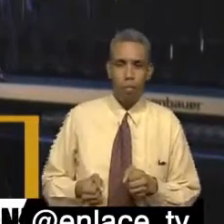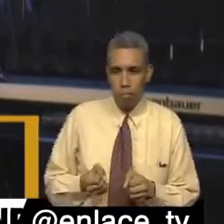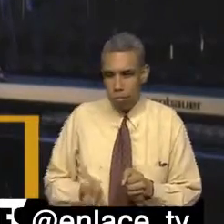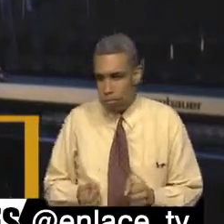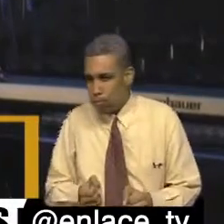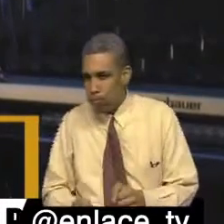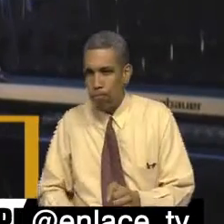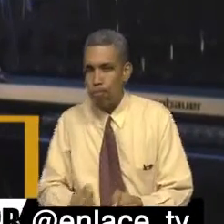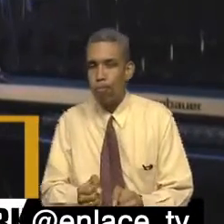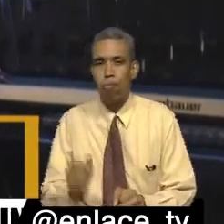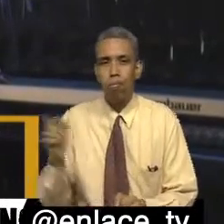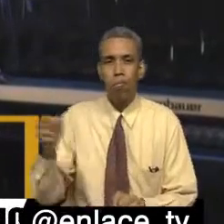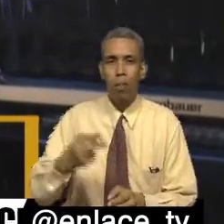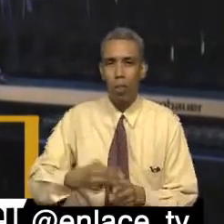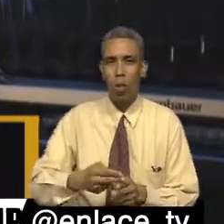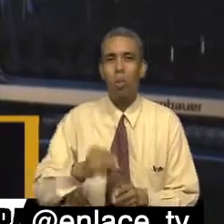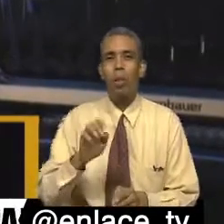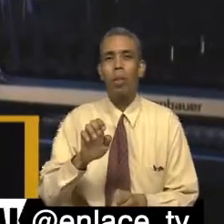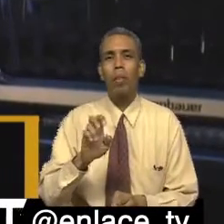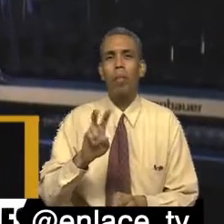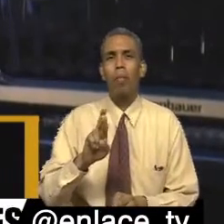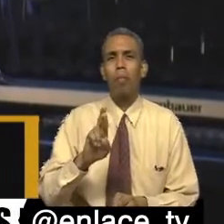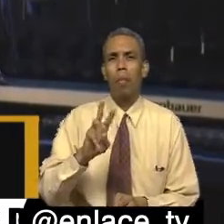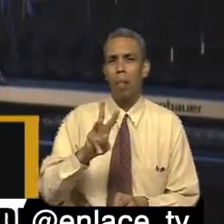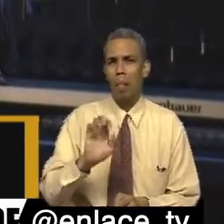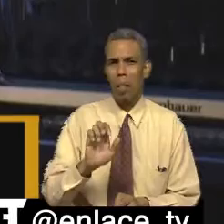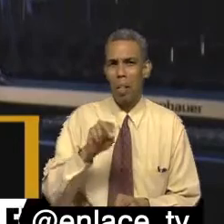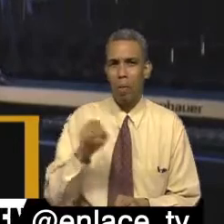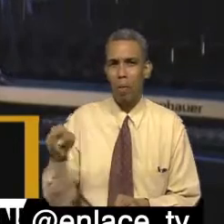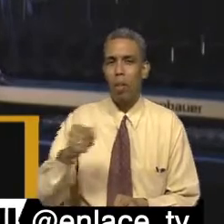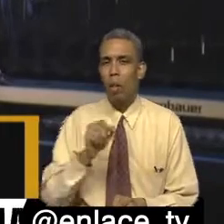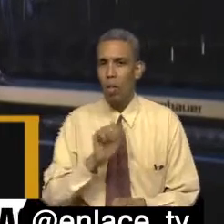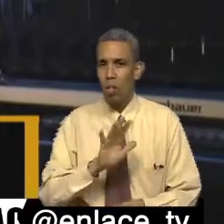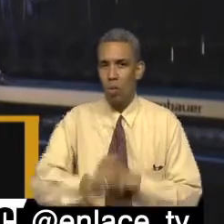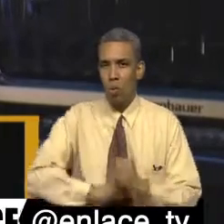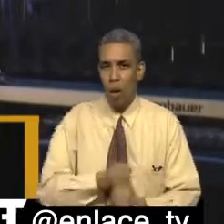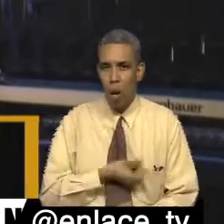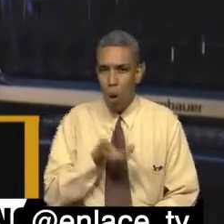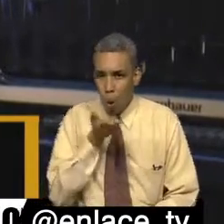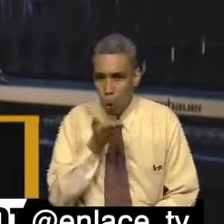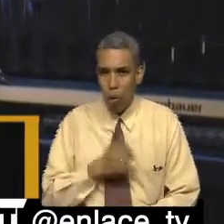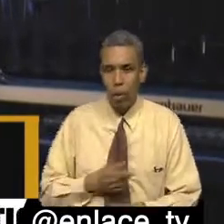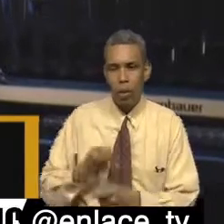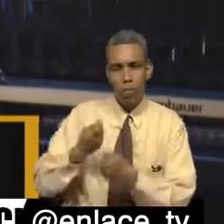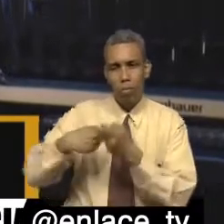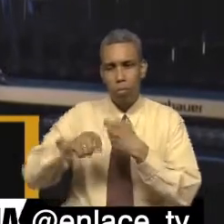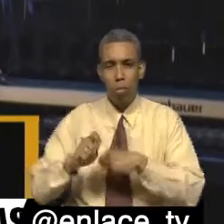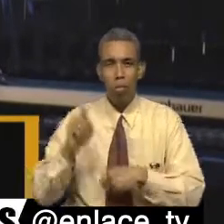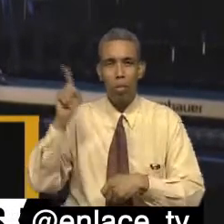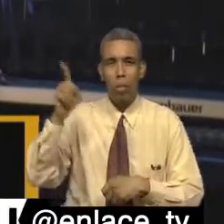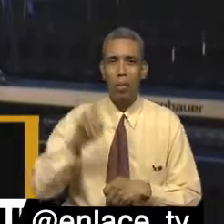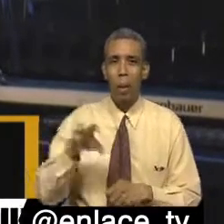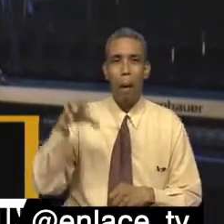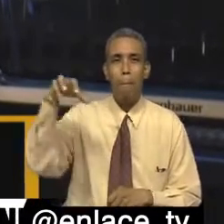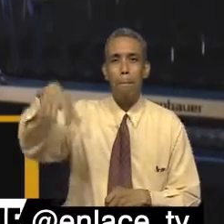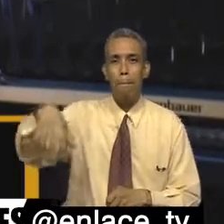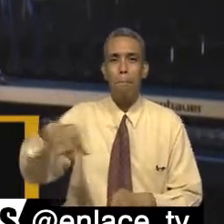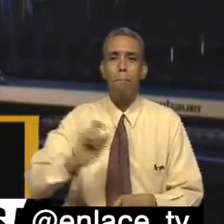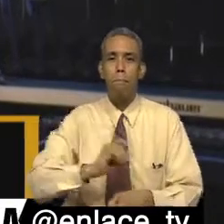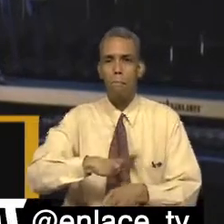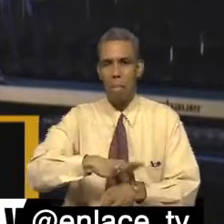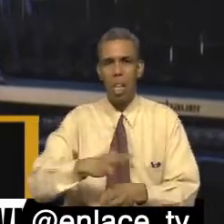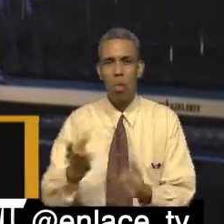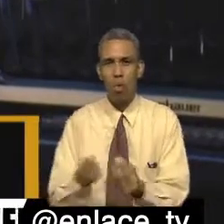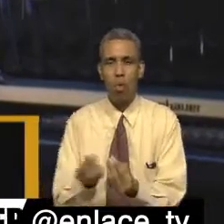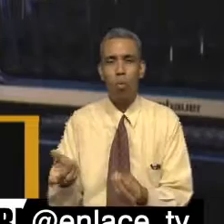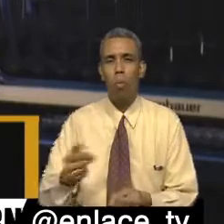señor Elvis Rangel Chacón, de 50 años, el cual es remitido hacia la clínica Reina Lucía, con abulsión en parte